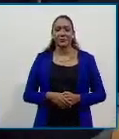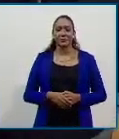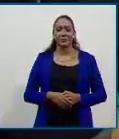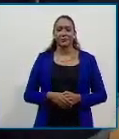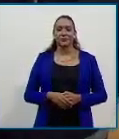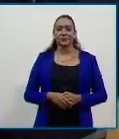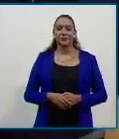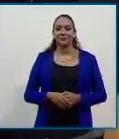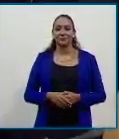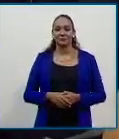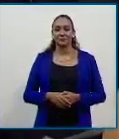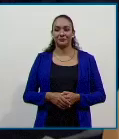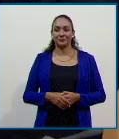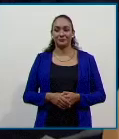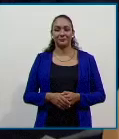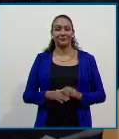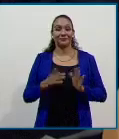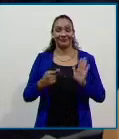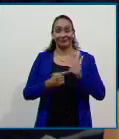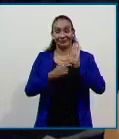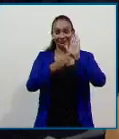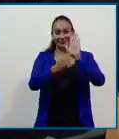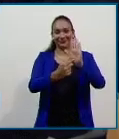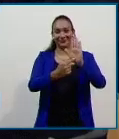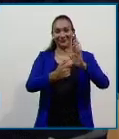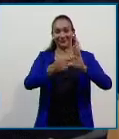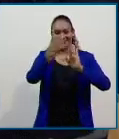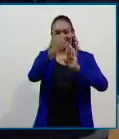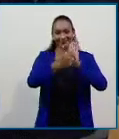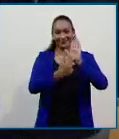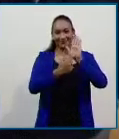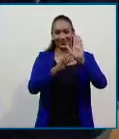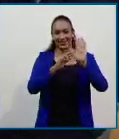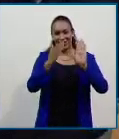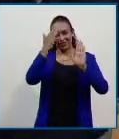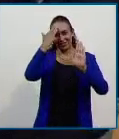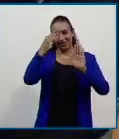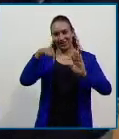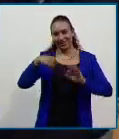Gracias a ti. Acá la mostramos. Perdón.